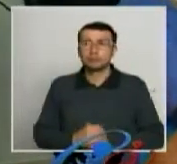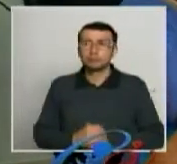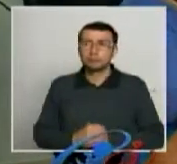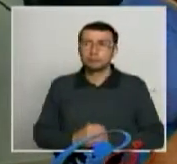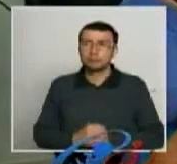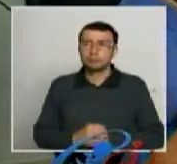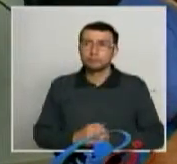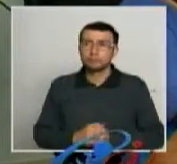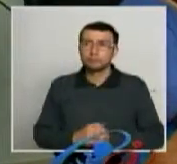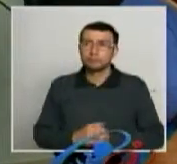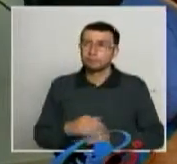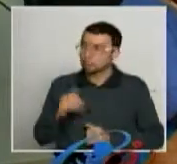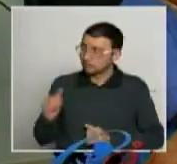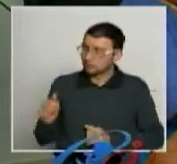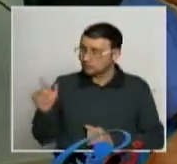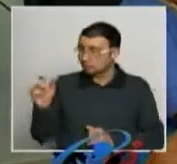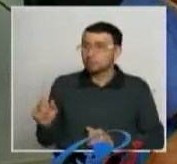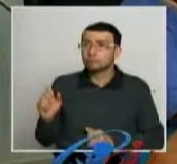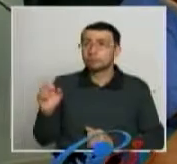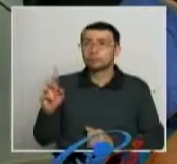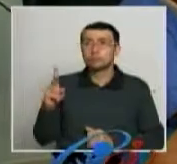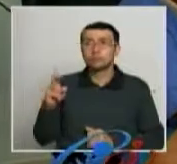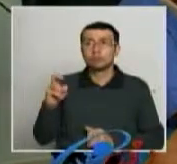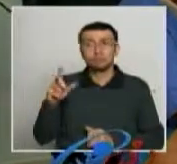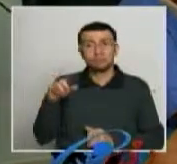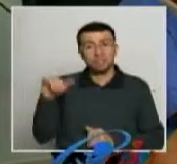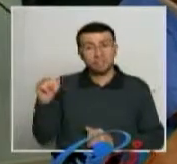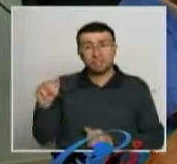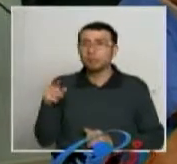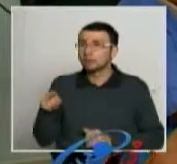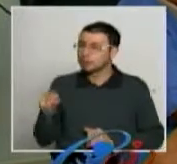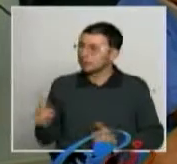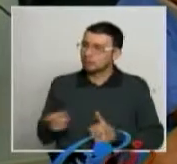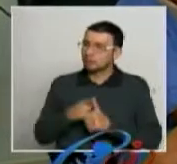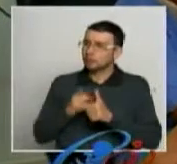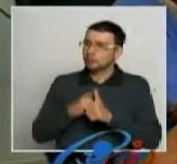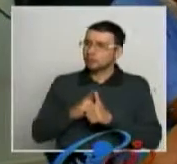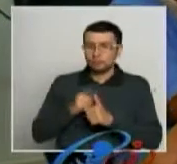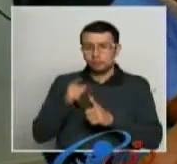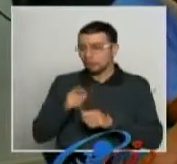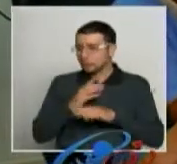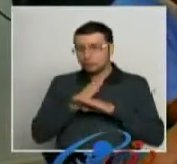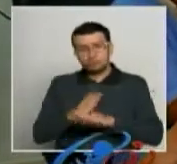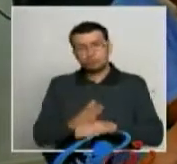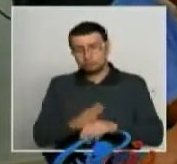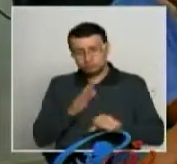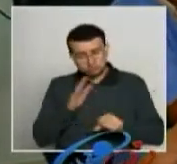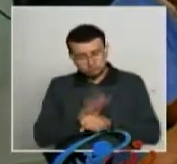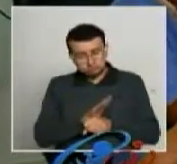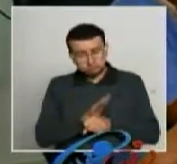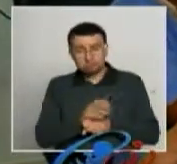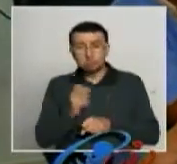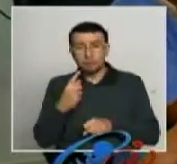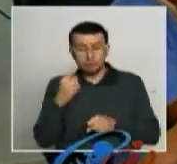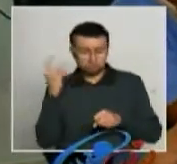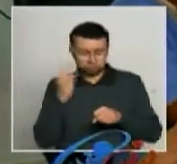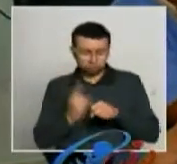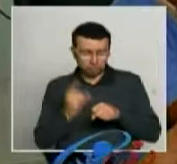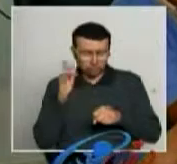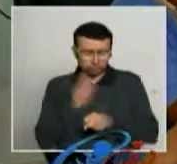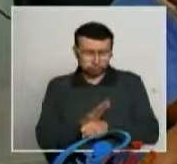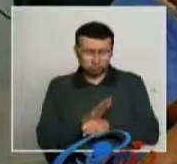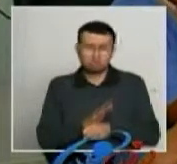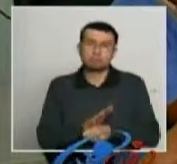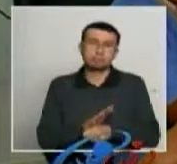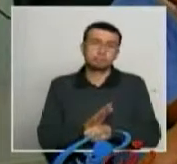Bueno, en el caso de doña Evelia, pues lo primero es descartamos acá la trombosis venosa profunda o secuelas de las mismas. A